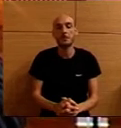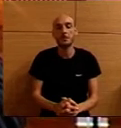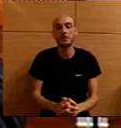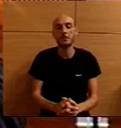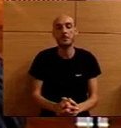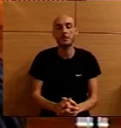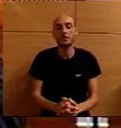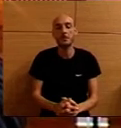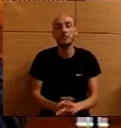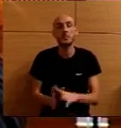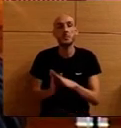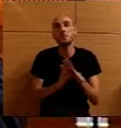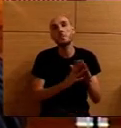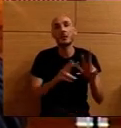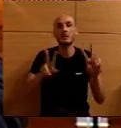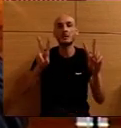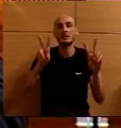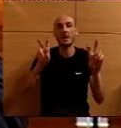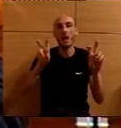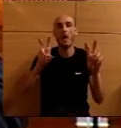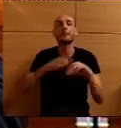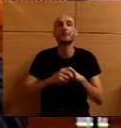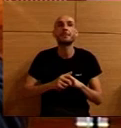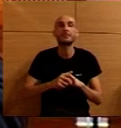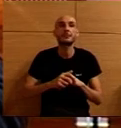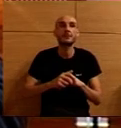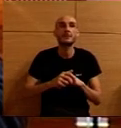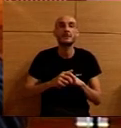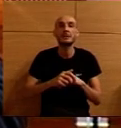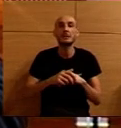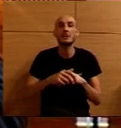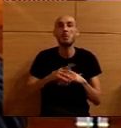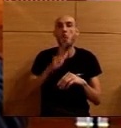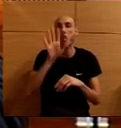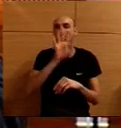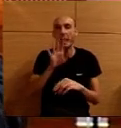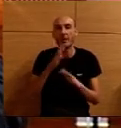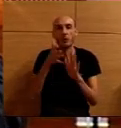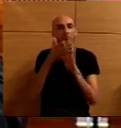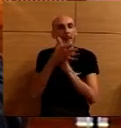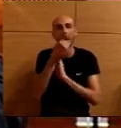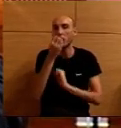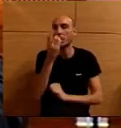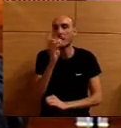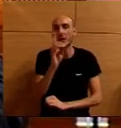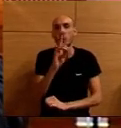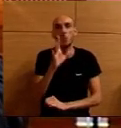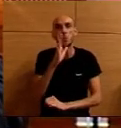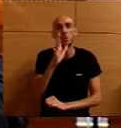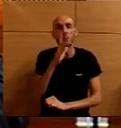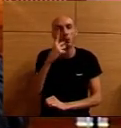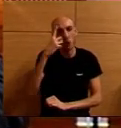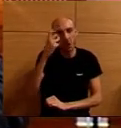I respecte al tema de sembla que no m'ha explicat bé perquè no crec que el senyor diputat